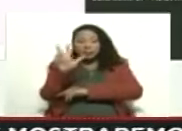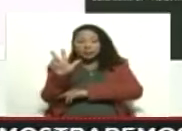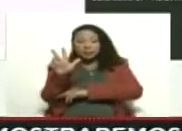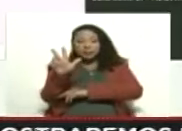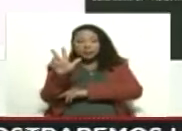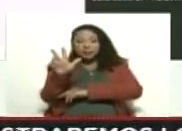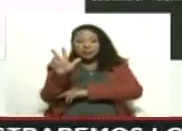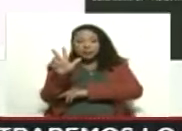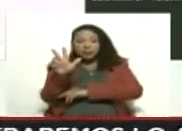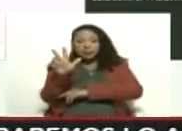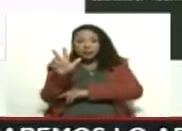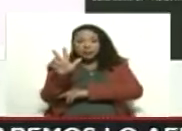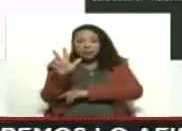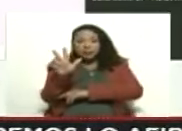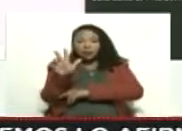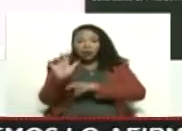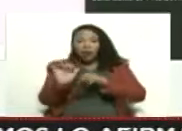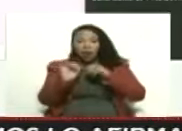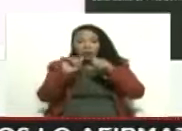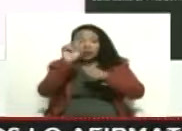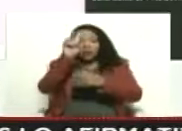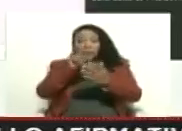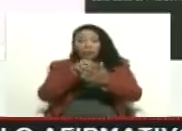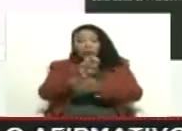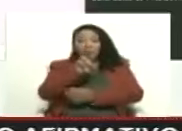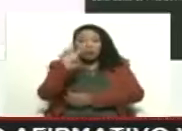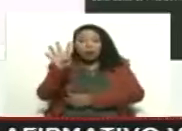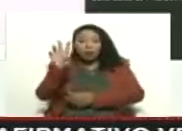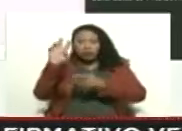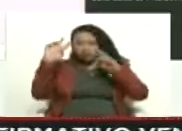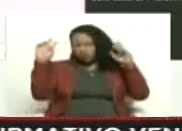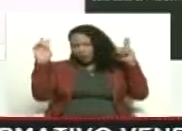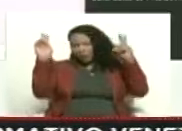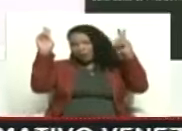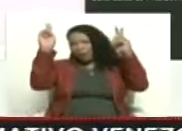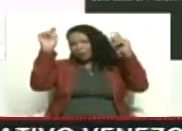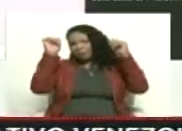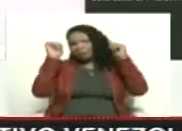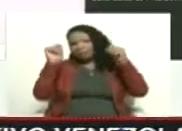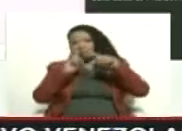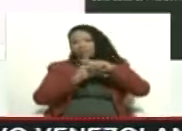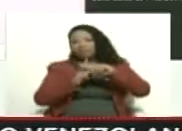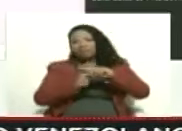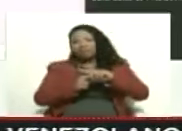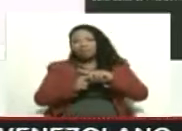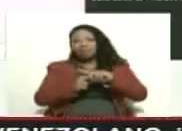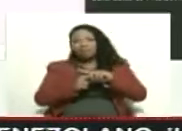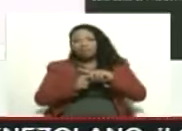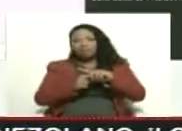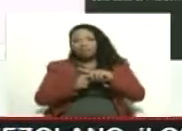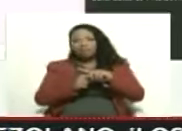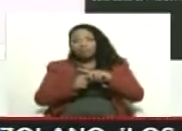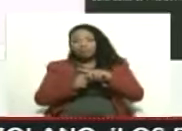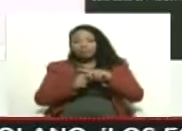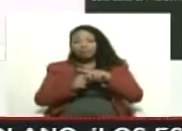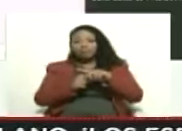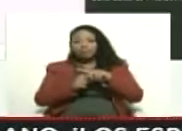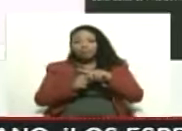23 para el 2024 en victoria con optimismo con